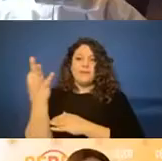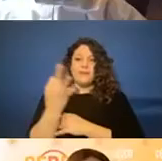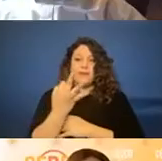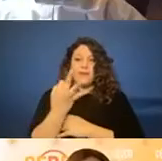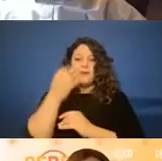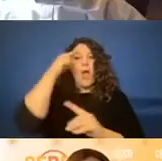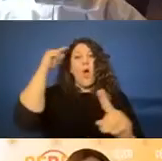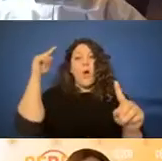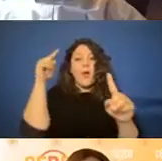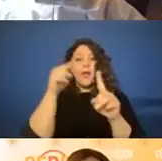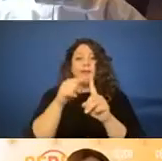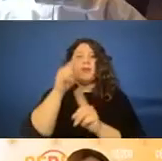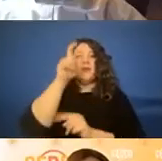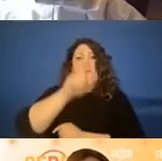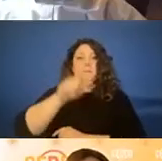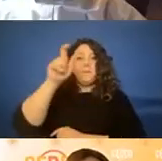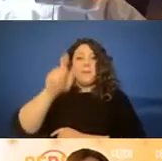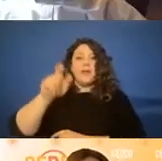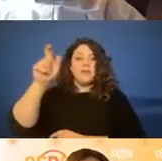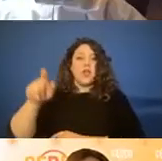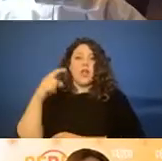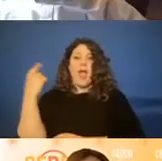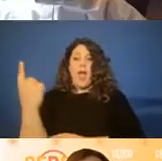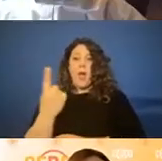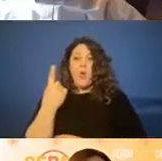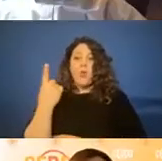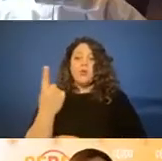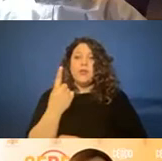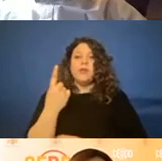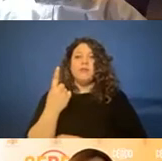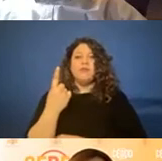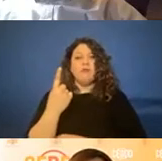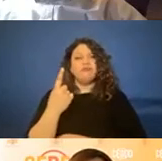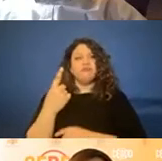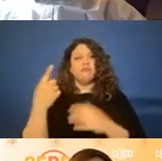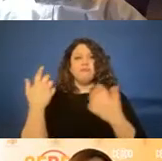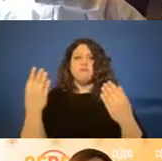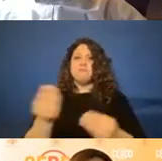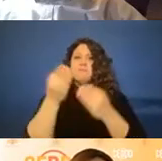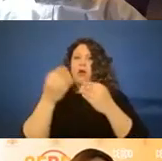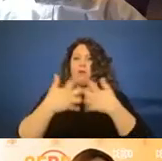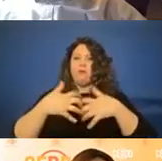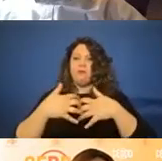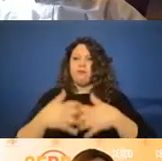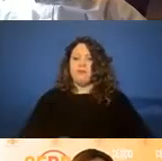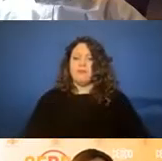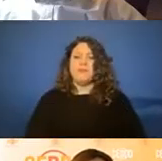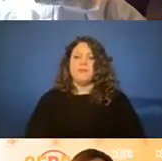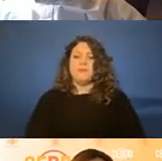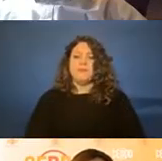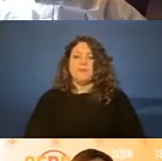del espectro del autismo funcionen mejor. Sencillamente, como decía